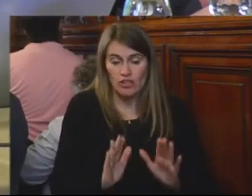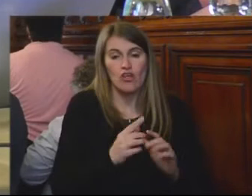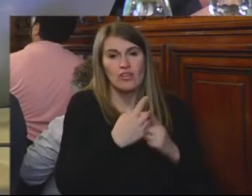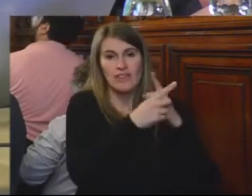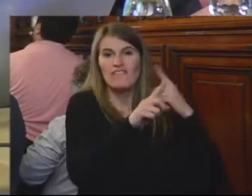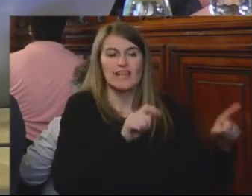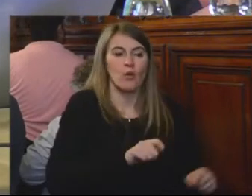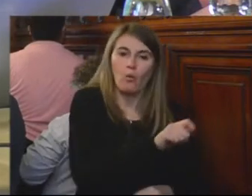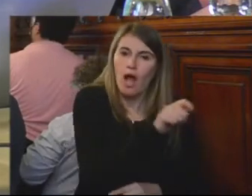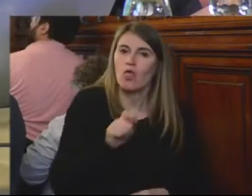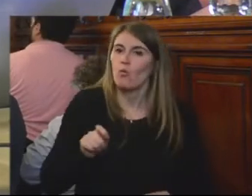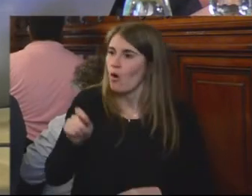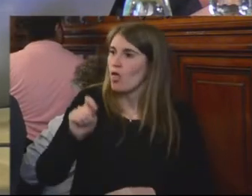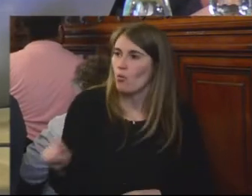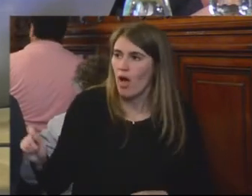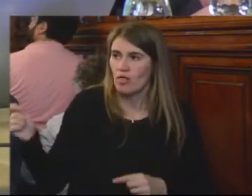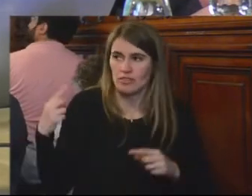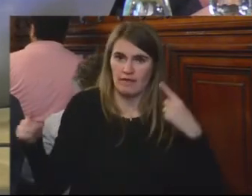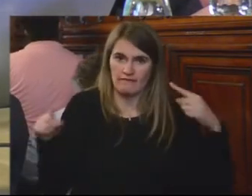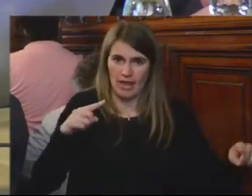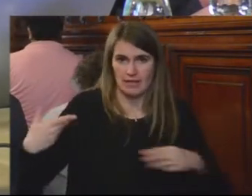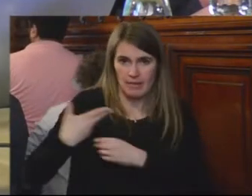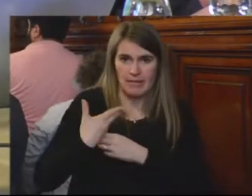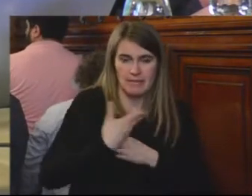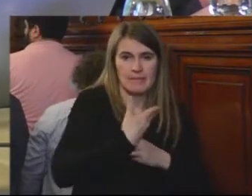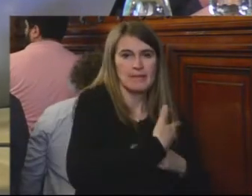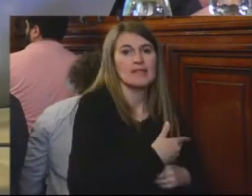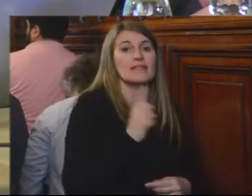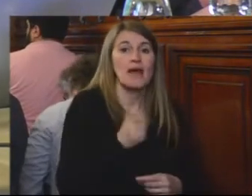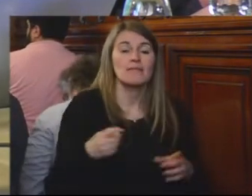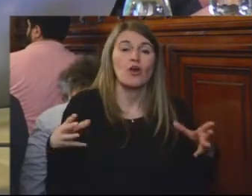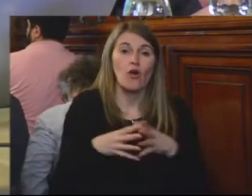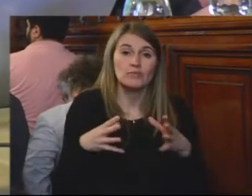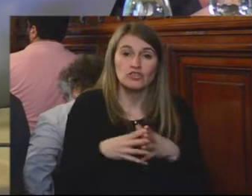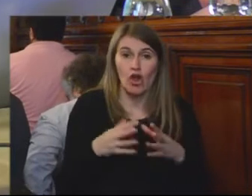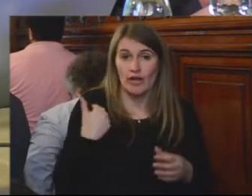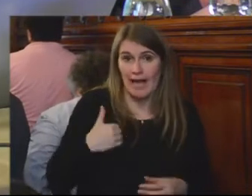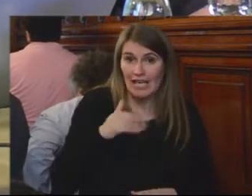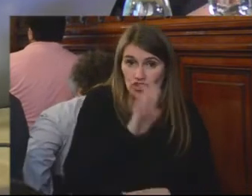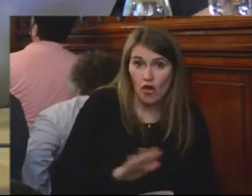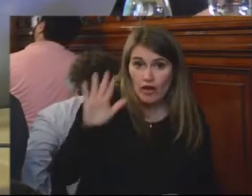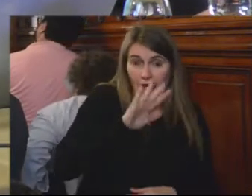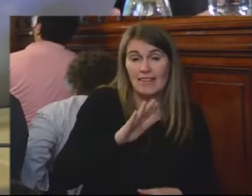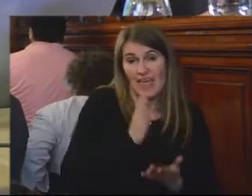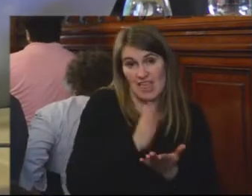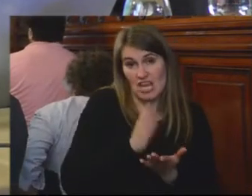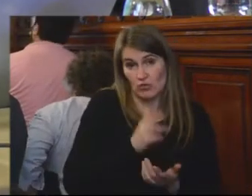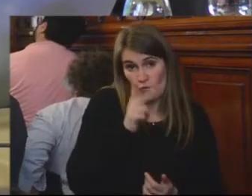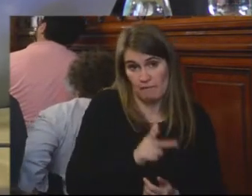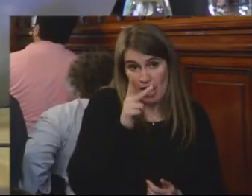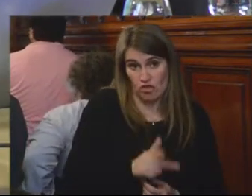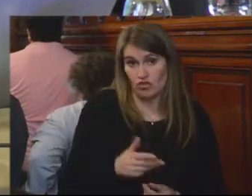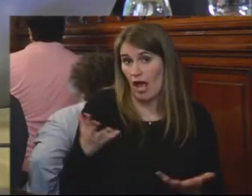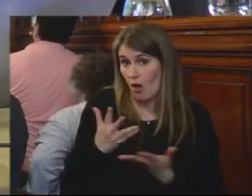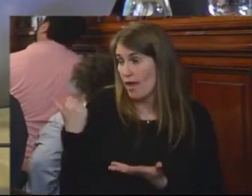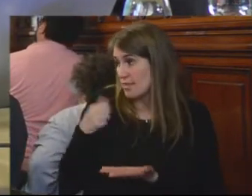especializados en casos de lesa humanidad y de la comisión nacional de derechos humanos organismo a cargo de la señora claudia carlotto que depende